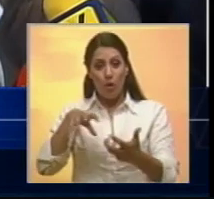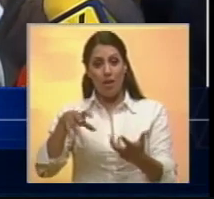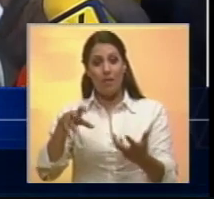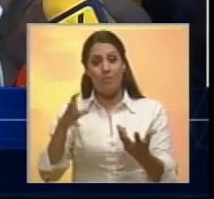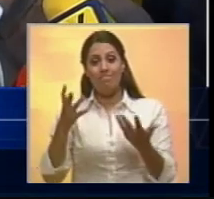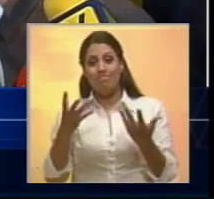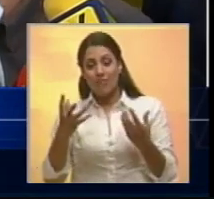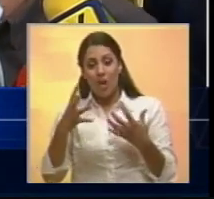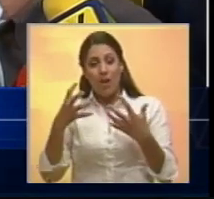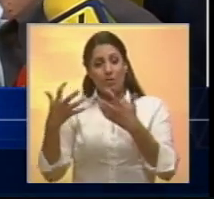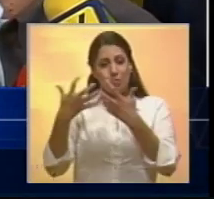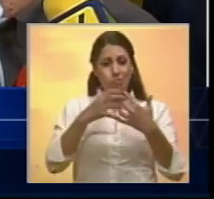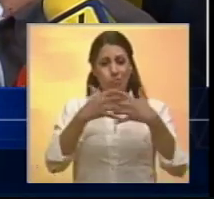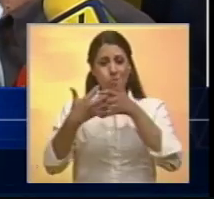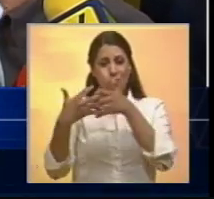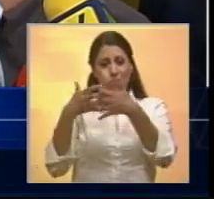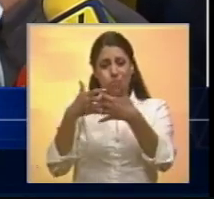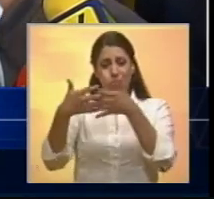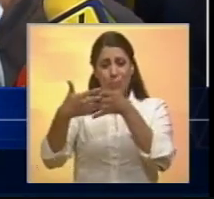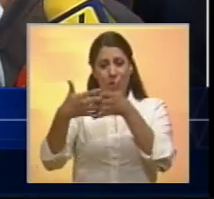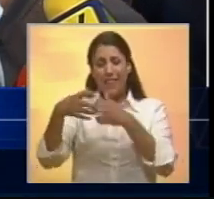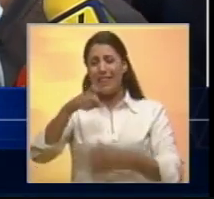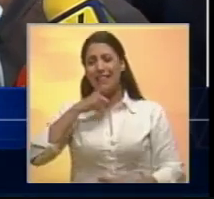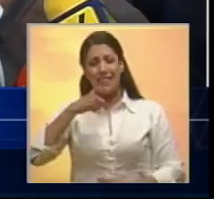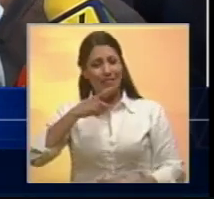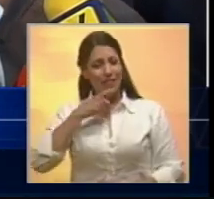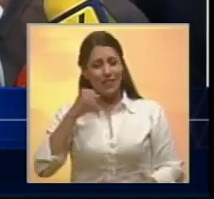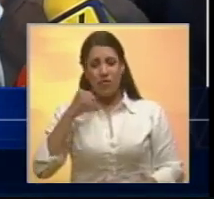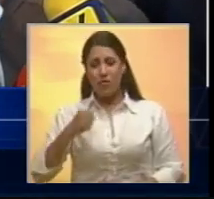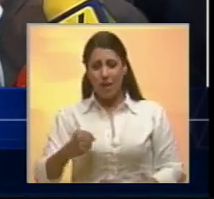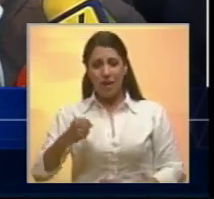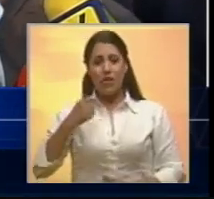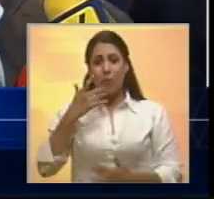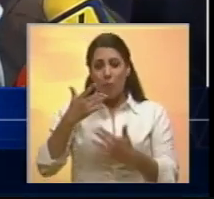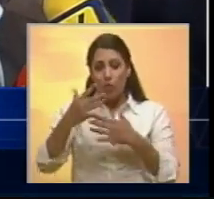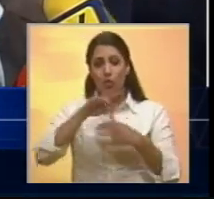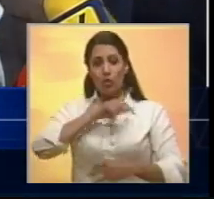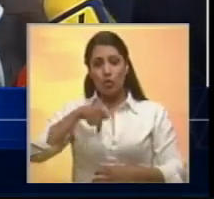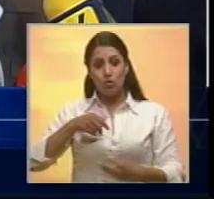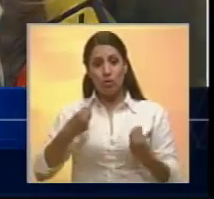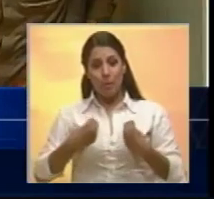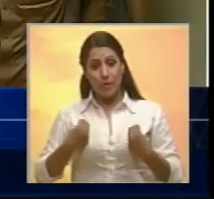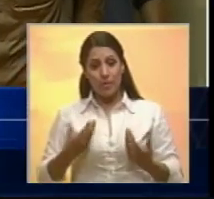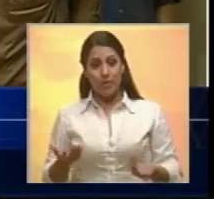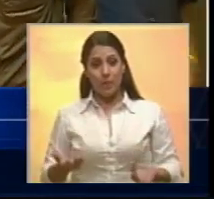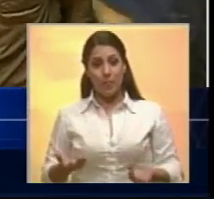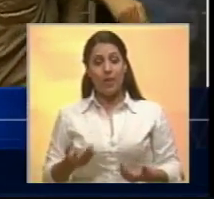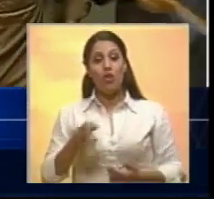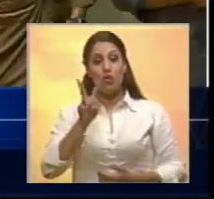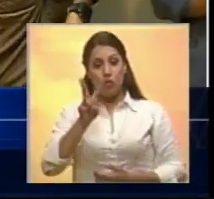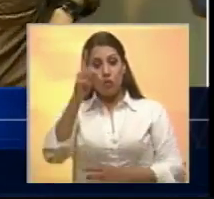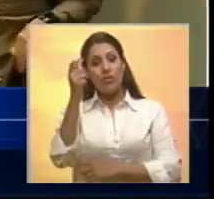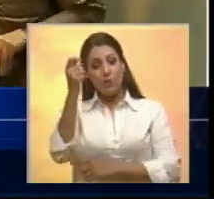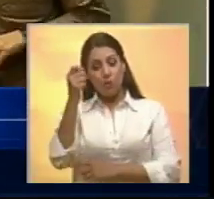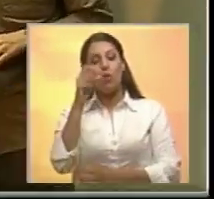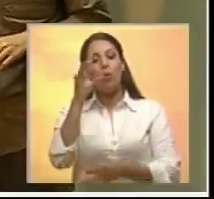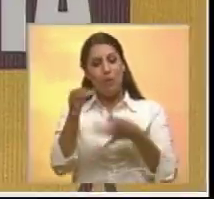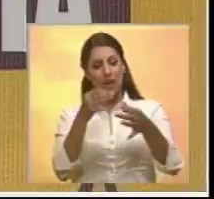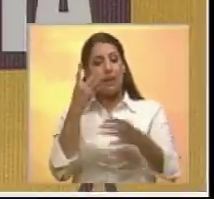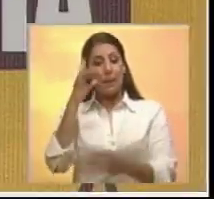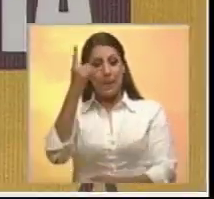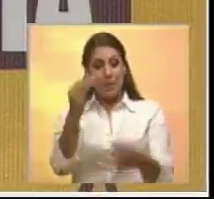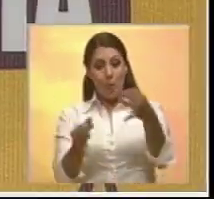de confrontación y de dificultad de cara a la realidad que nosotros estamos viviendo. Bien, los dos diputados también señalaron que